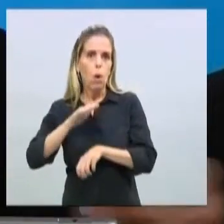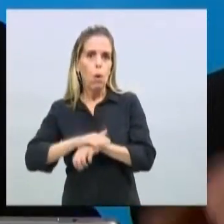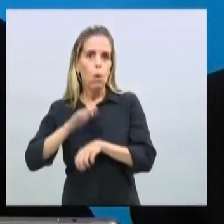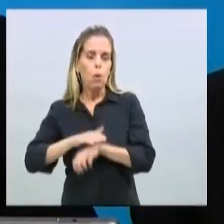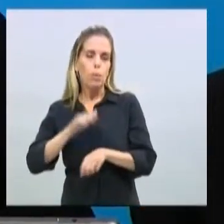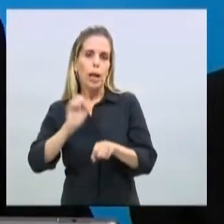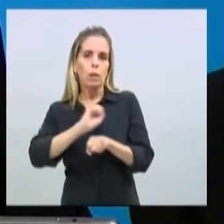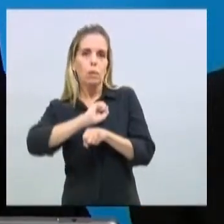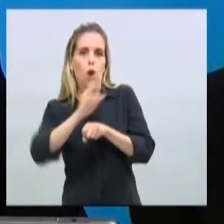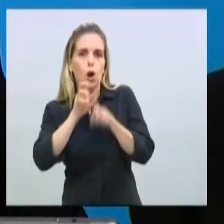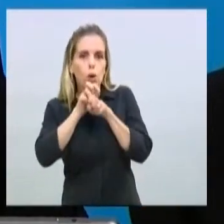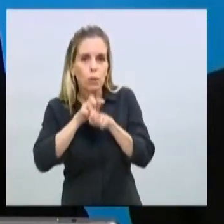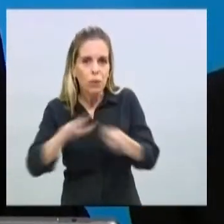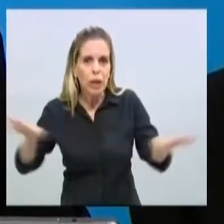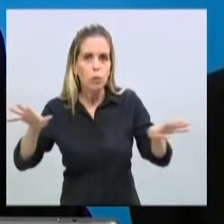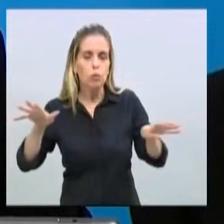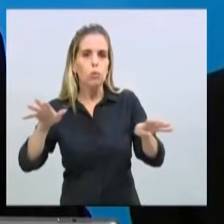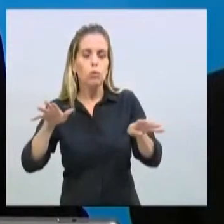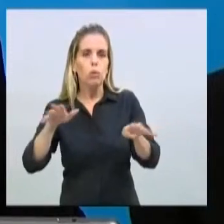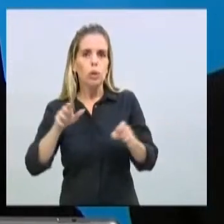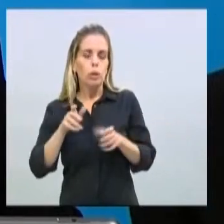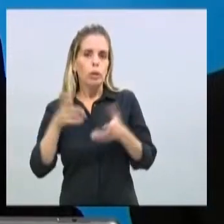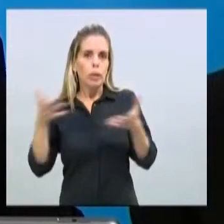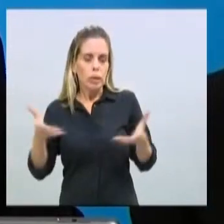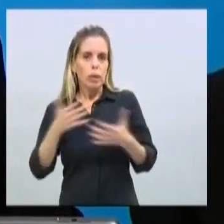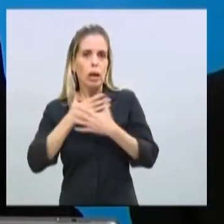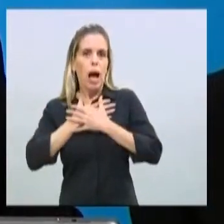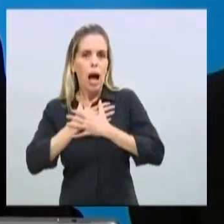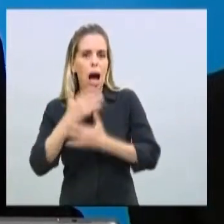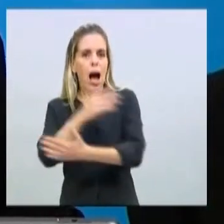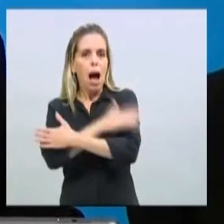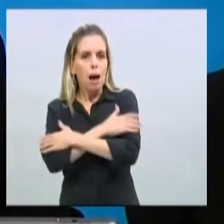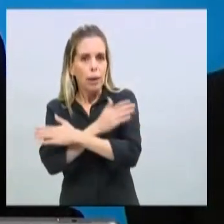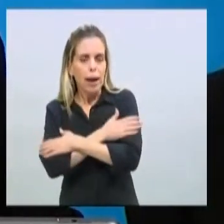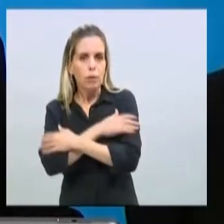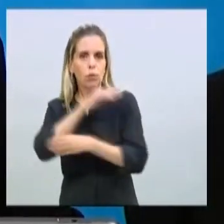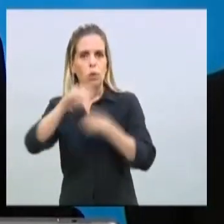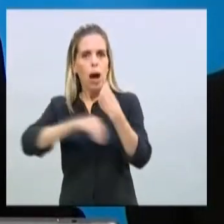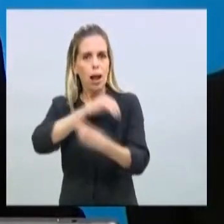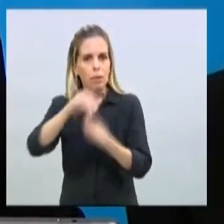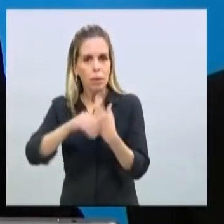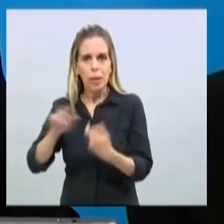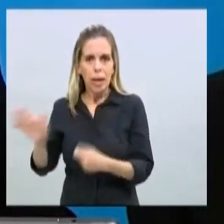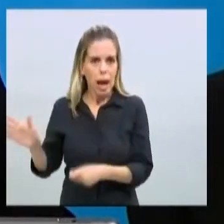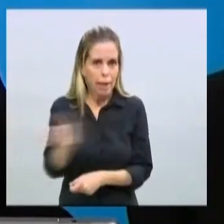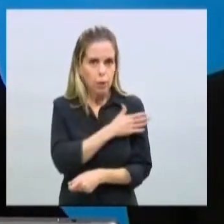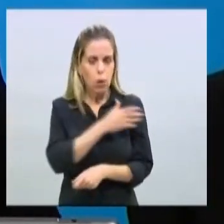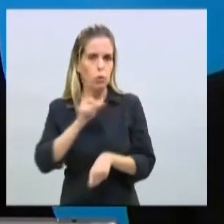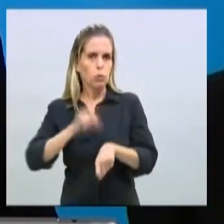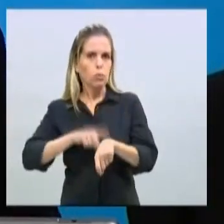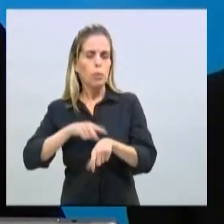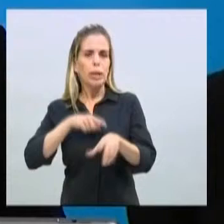pandemia, mis condolencias, mi cariño, mi afecto, estoy con ellos en este momento.